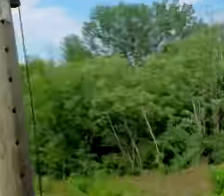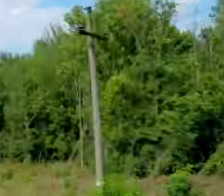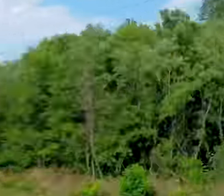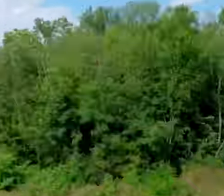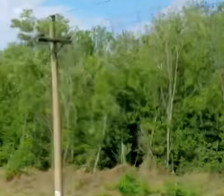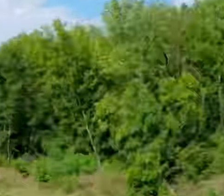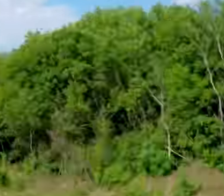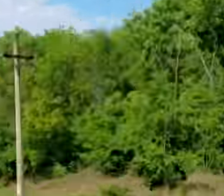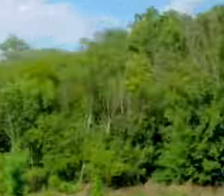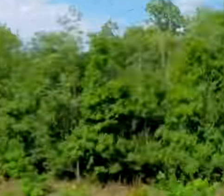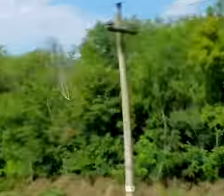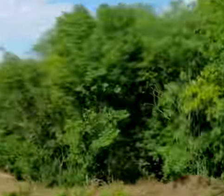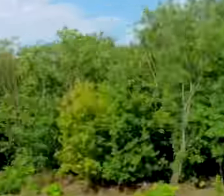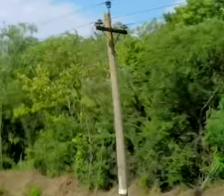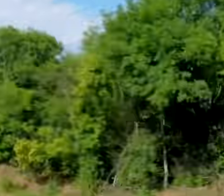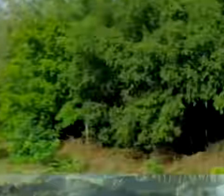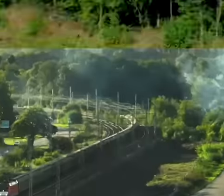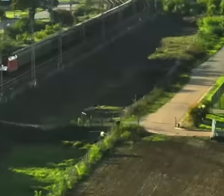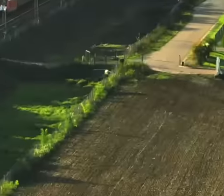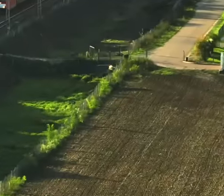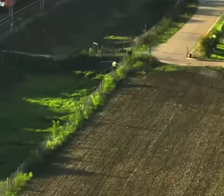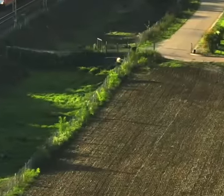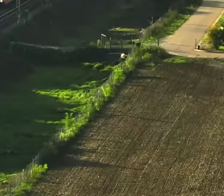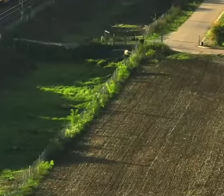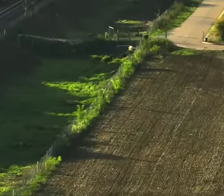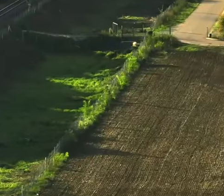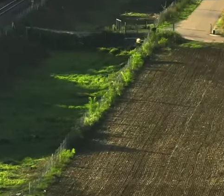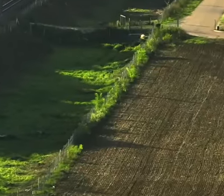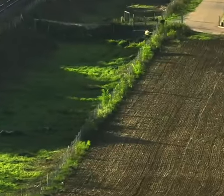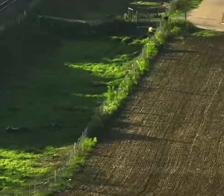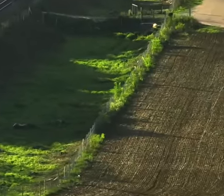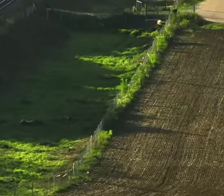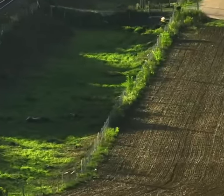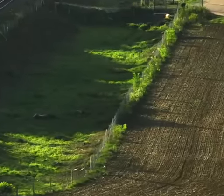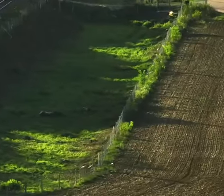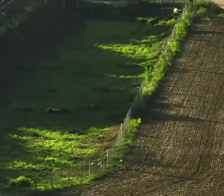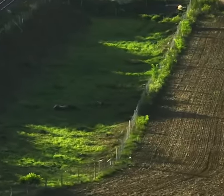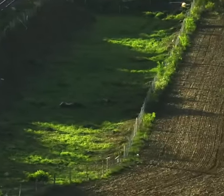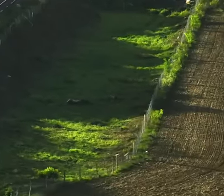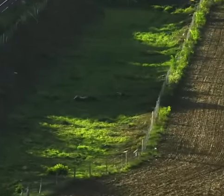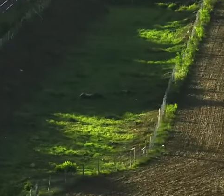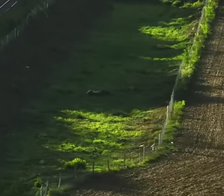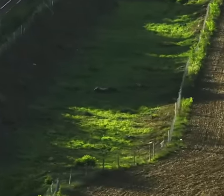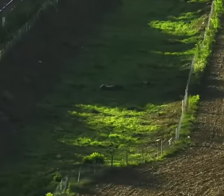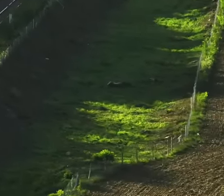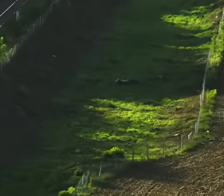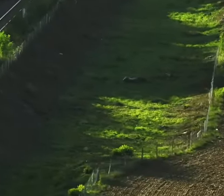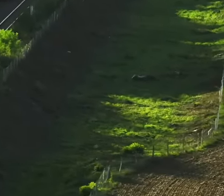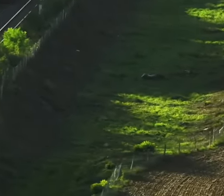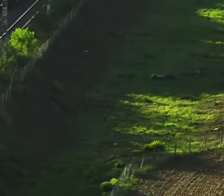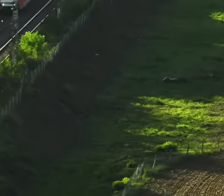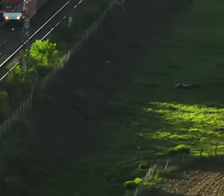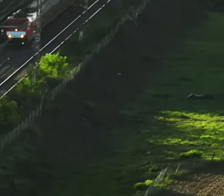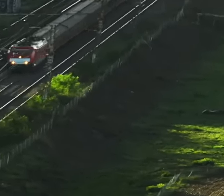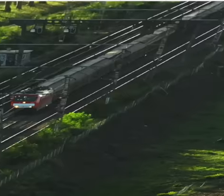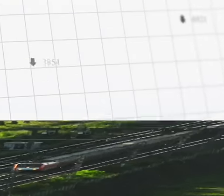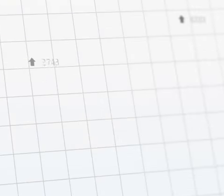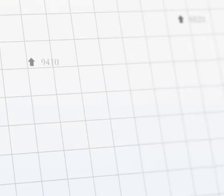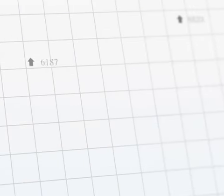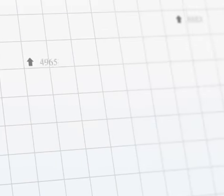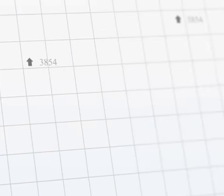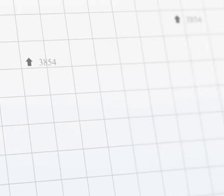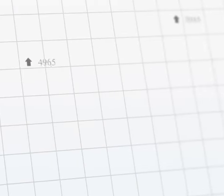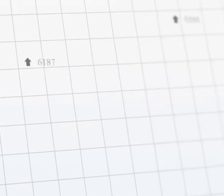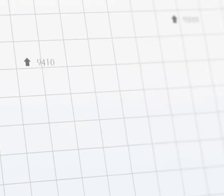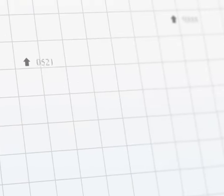al mejorar la conectividad y facilitar el transporte de personas. Se promueve el comercio y se abren